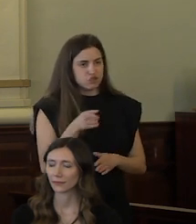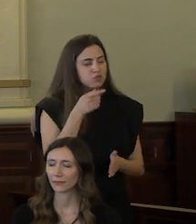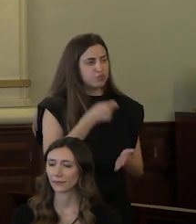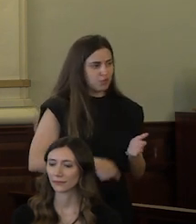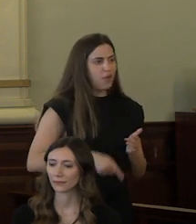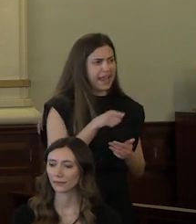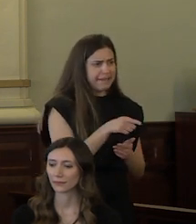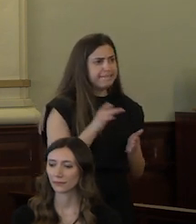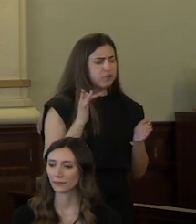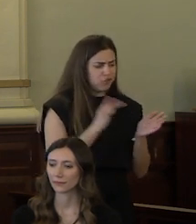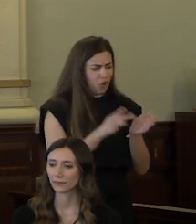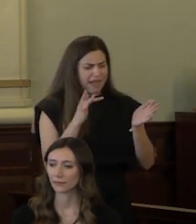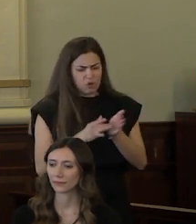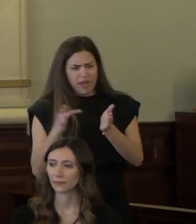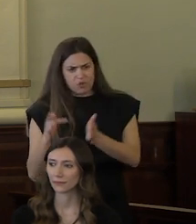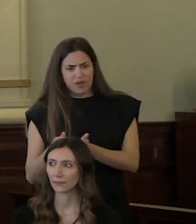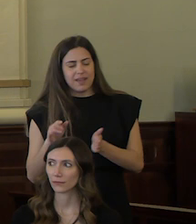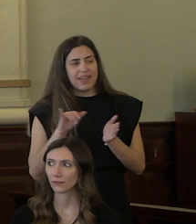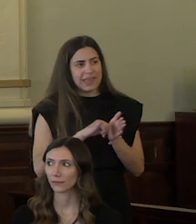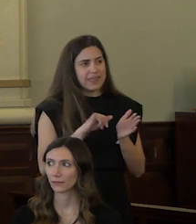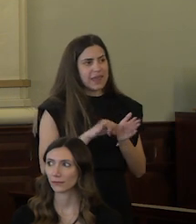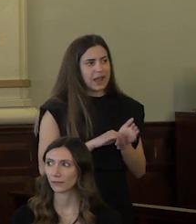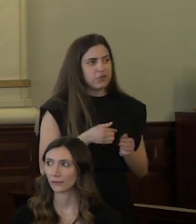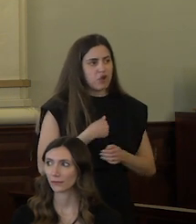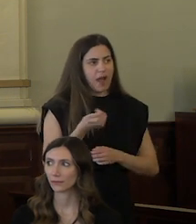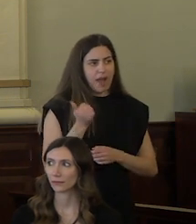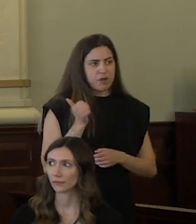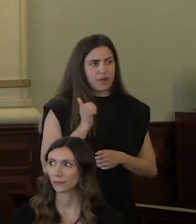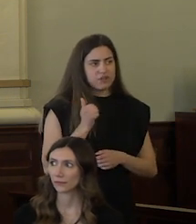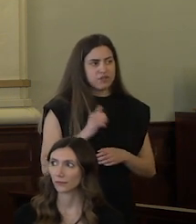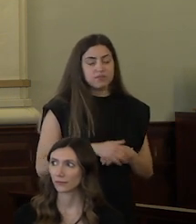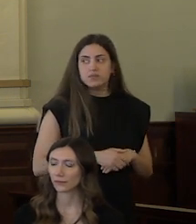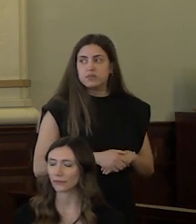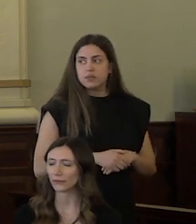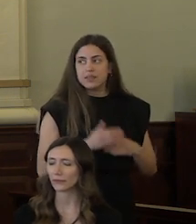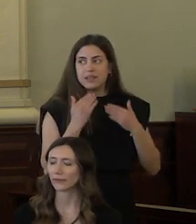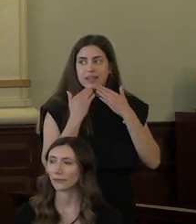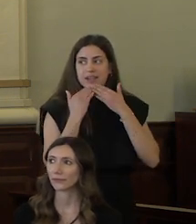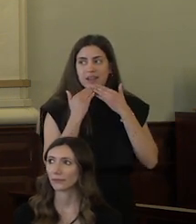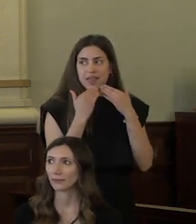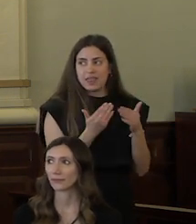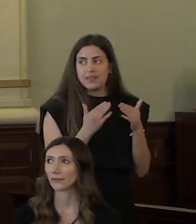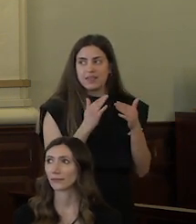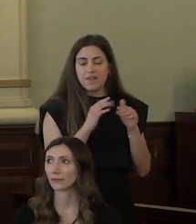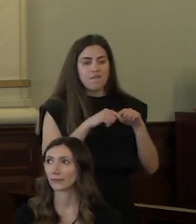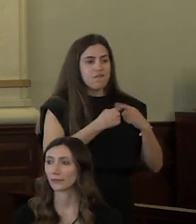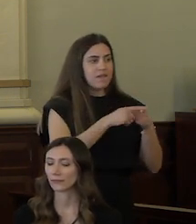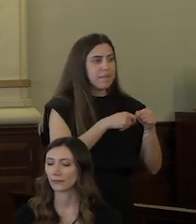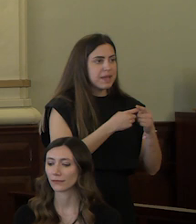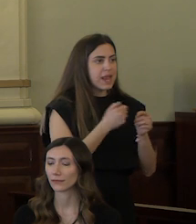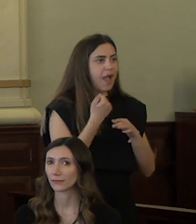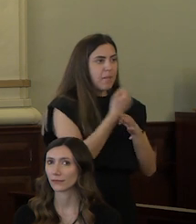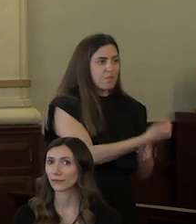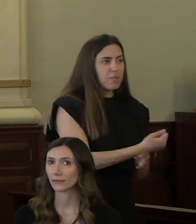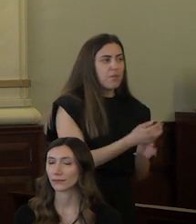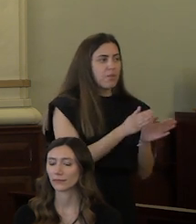ha vivido muy de cerca. Y aprovecho el momento para darle las gracias de haber estado cerca de la familia, de los